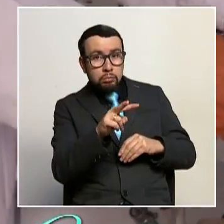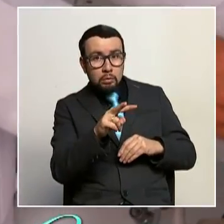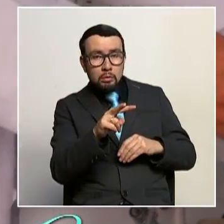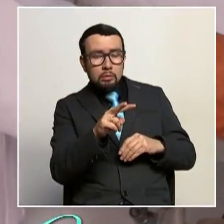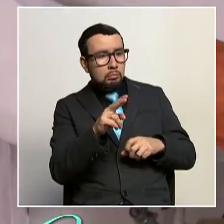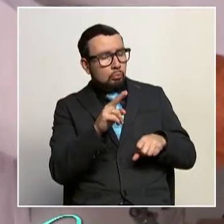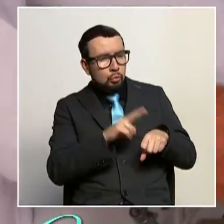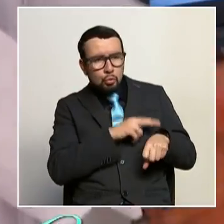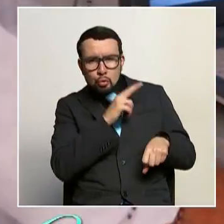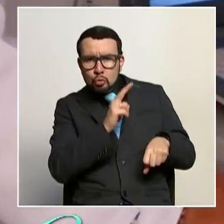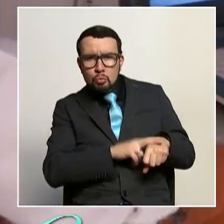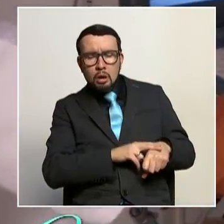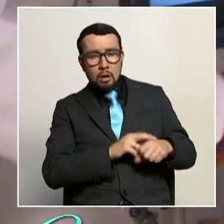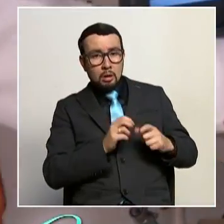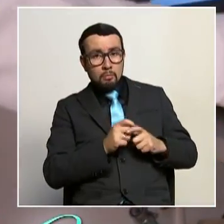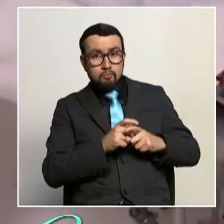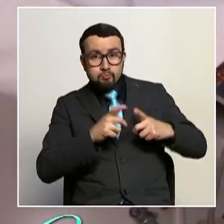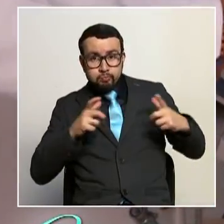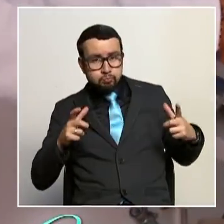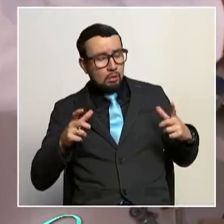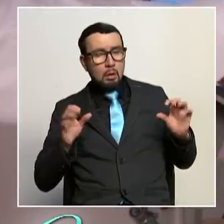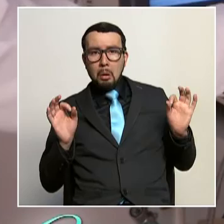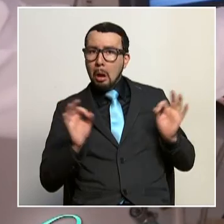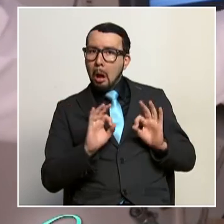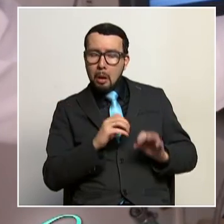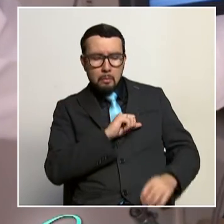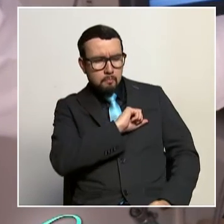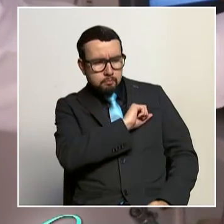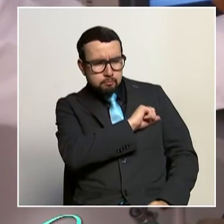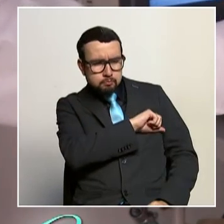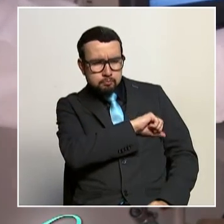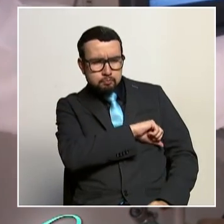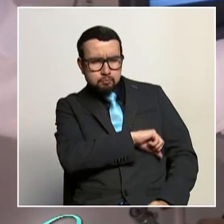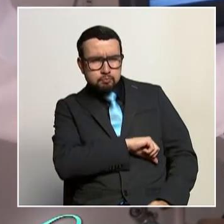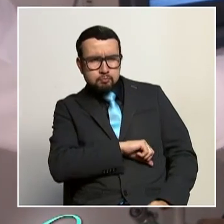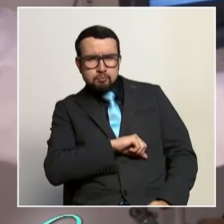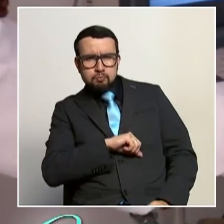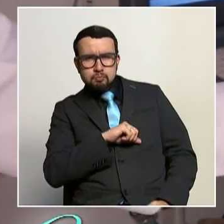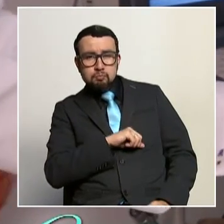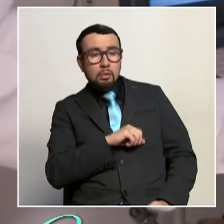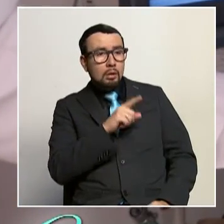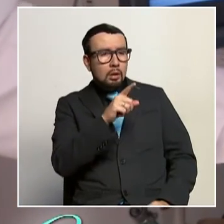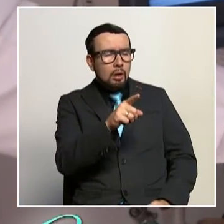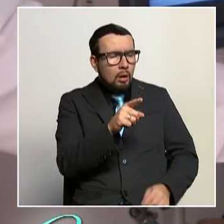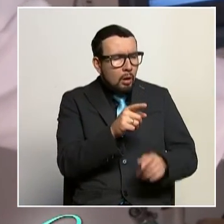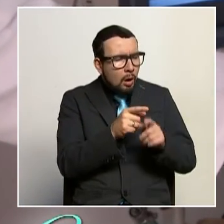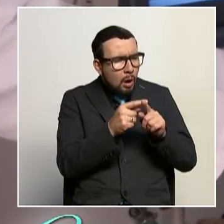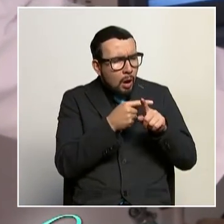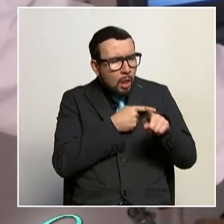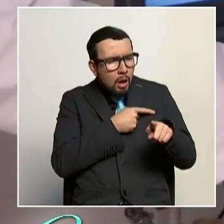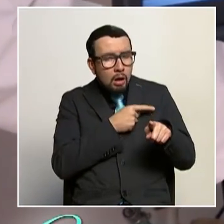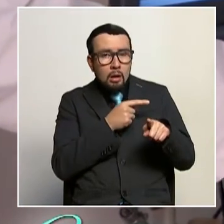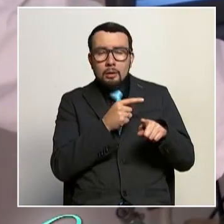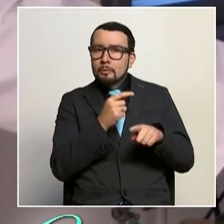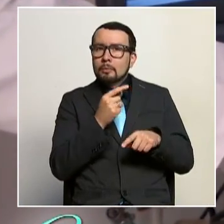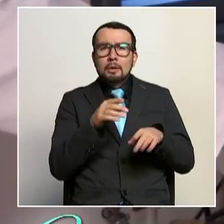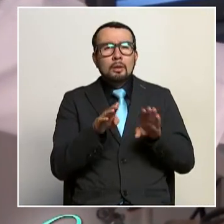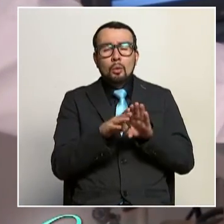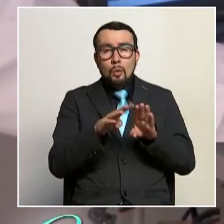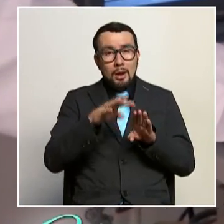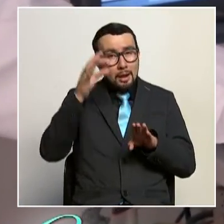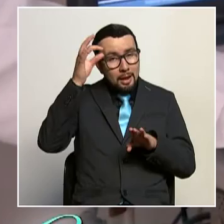totalmente normal, no hay dilatación, ¿sí? Este conductico es del grosor, si lo medimos, es del grosor de un alfiler.